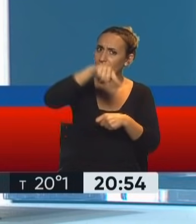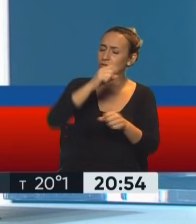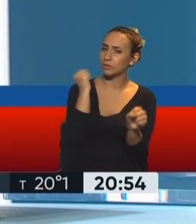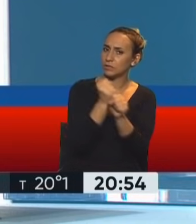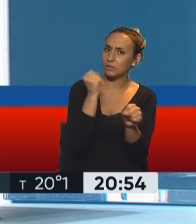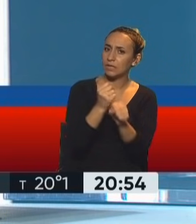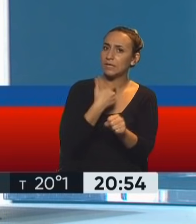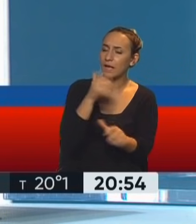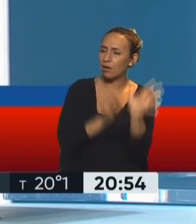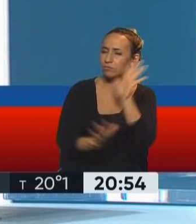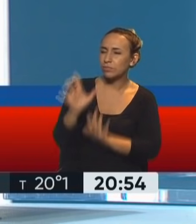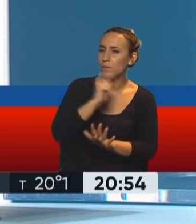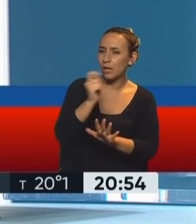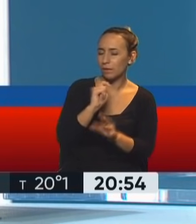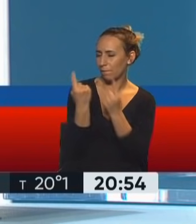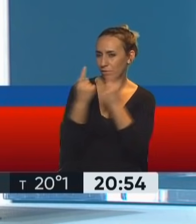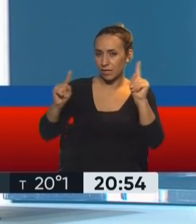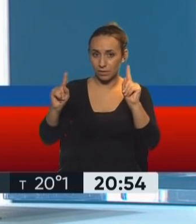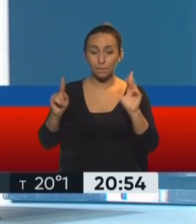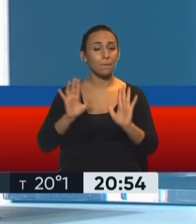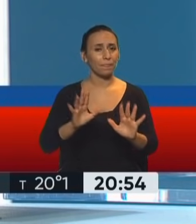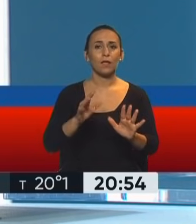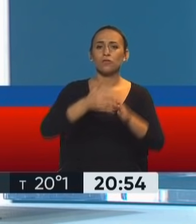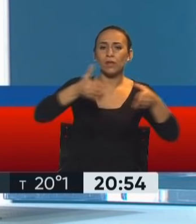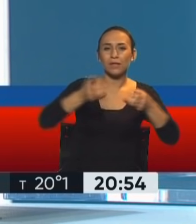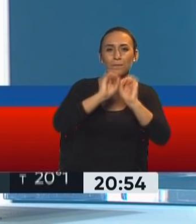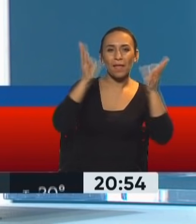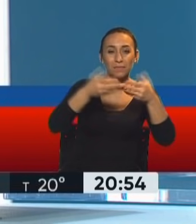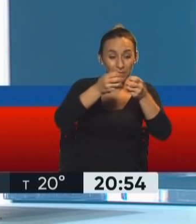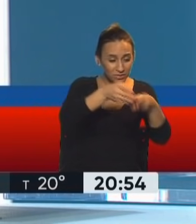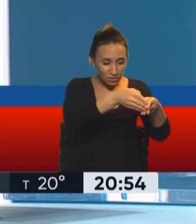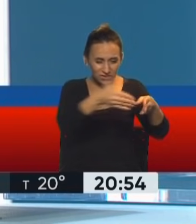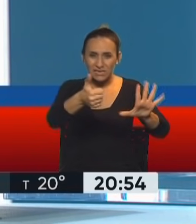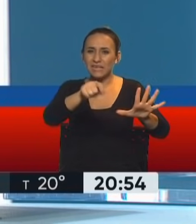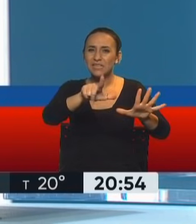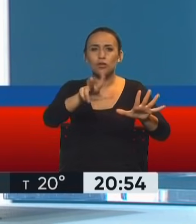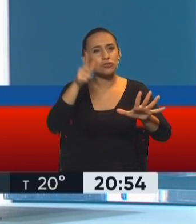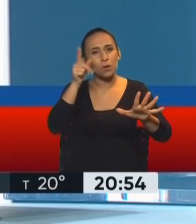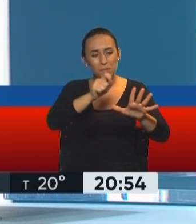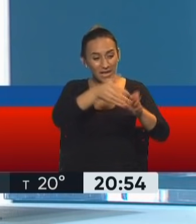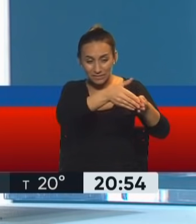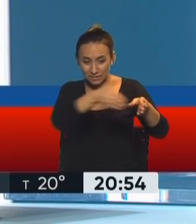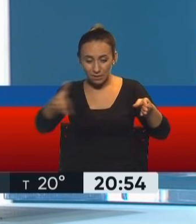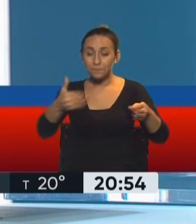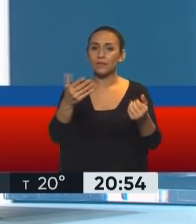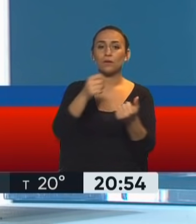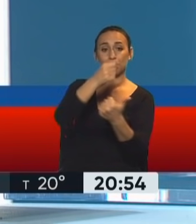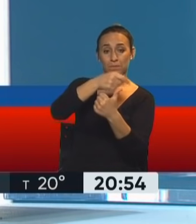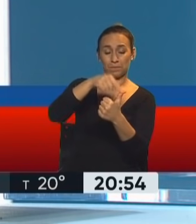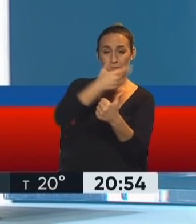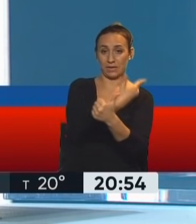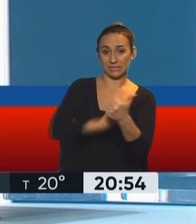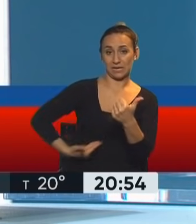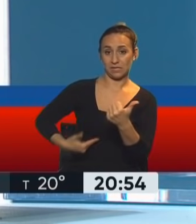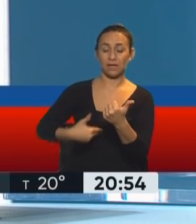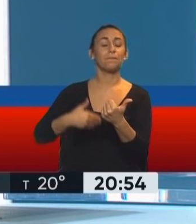diferente. Los primeros 6, 7, 8 meses de tratamiento de la pandemia era el presidente, el jefe de gobierno de la ciudad de Buenos Aires y el gobernador